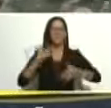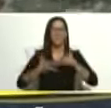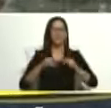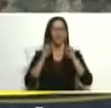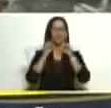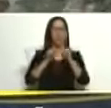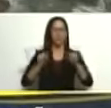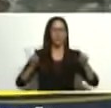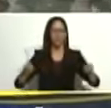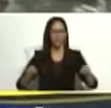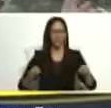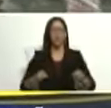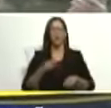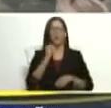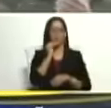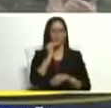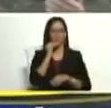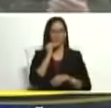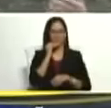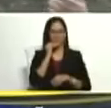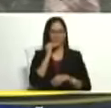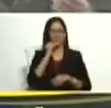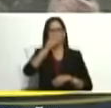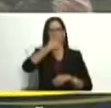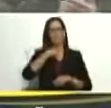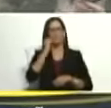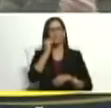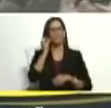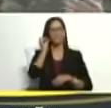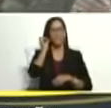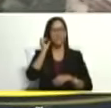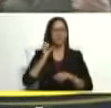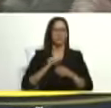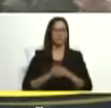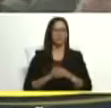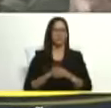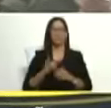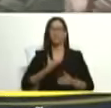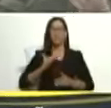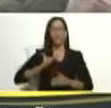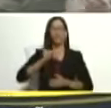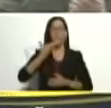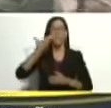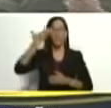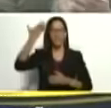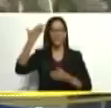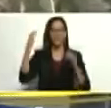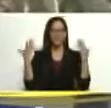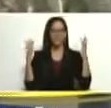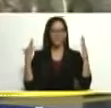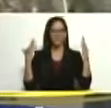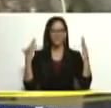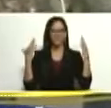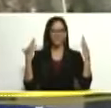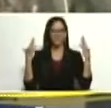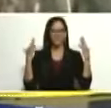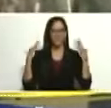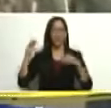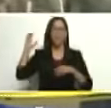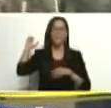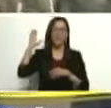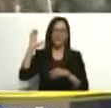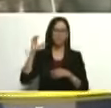ustedes, muchachos y muchachas, de su espíritu patriótico, de